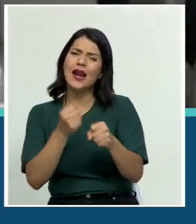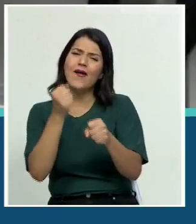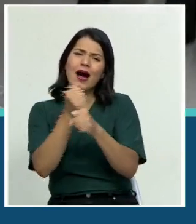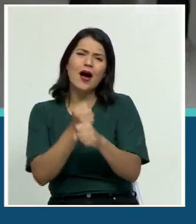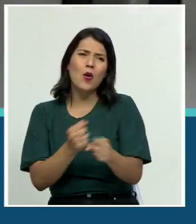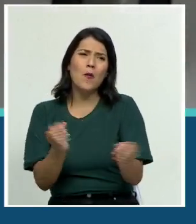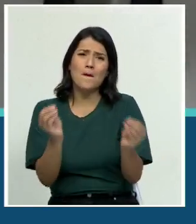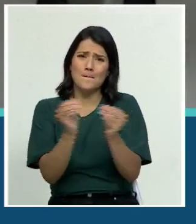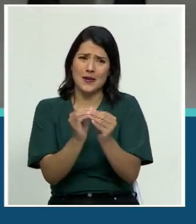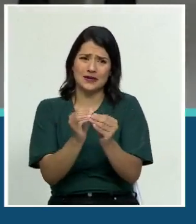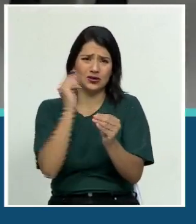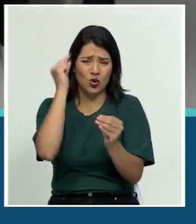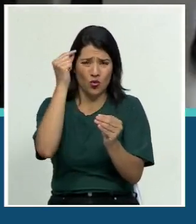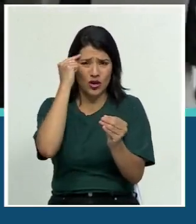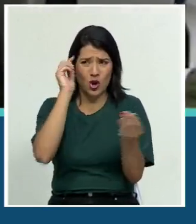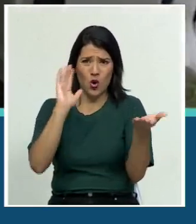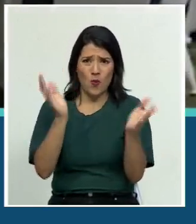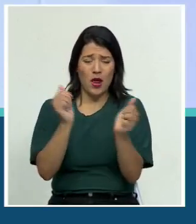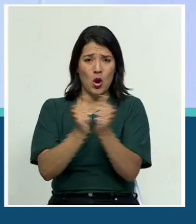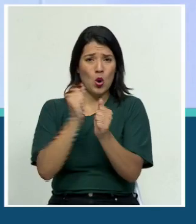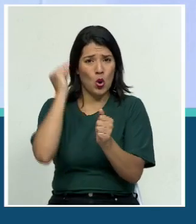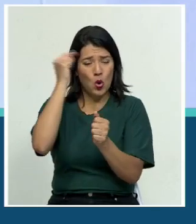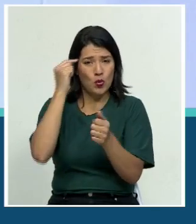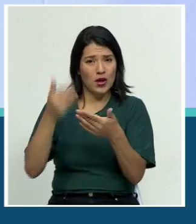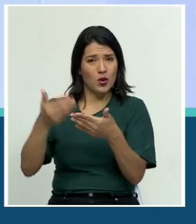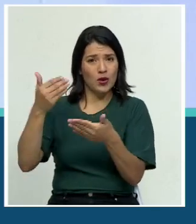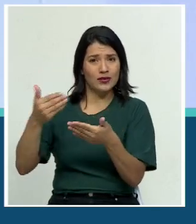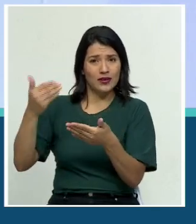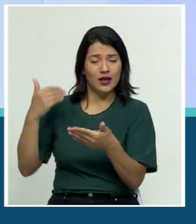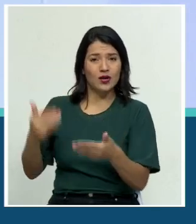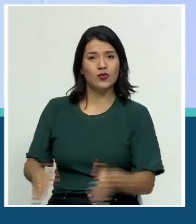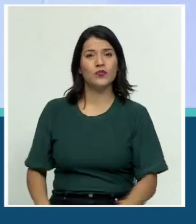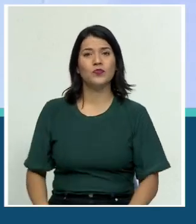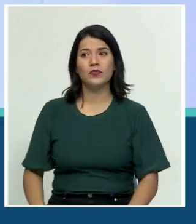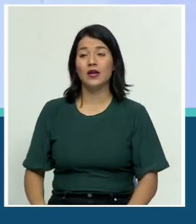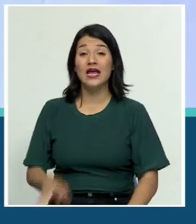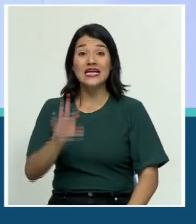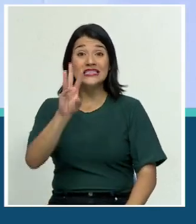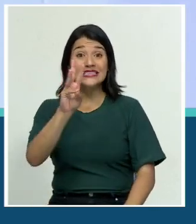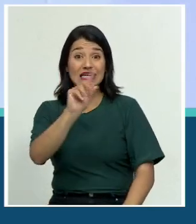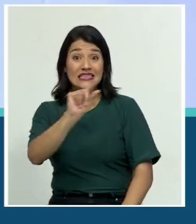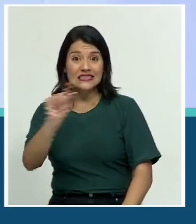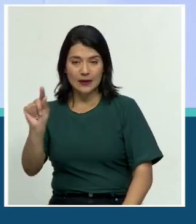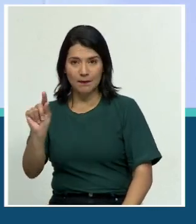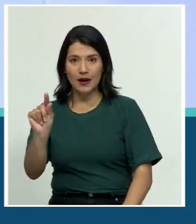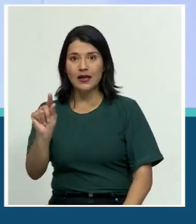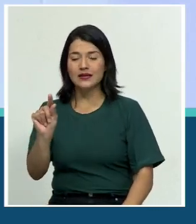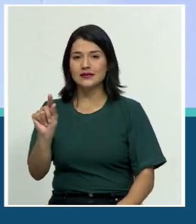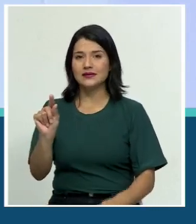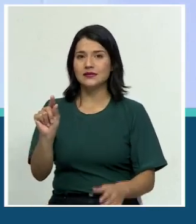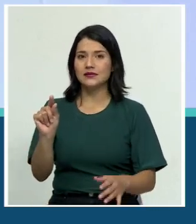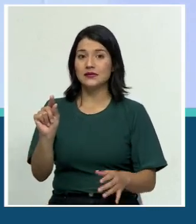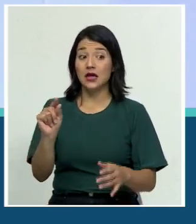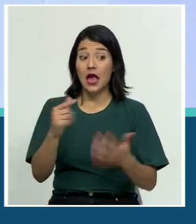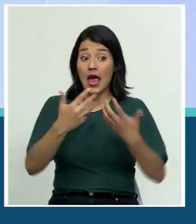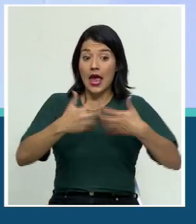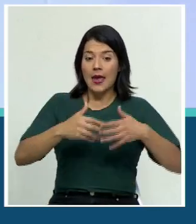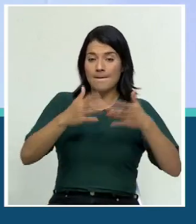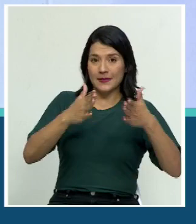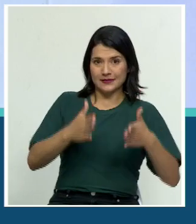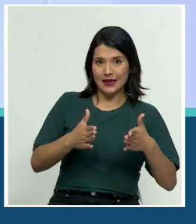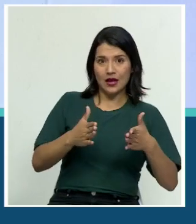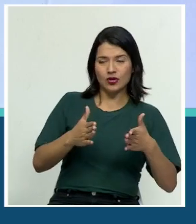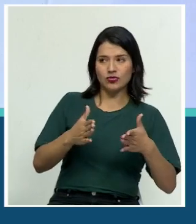había hecho en varias administraciones. En 6 semanas se reafirma nuestra confianza y nuestra esperanza en que con este